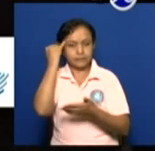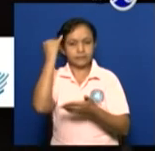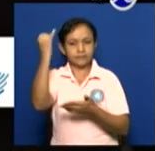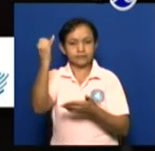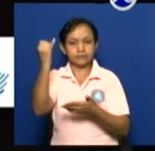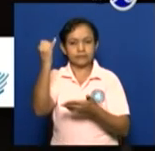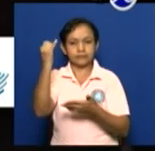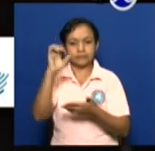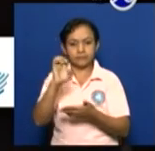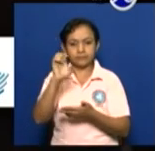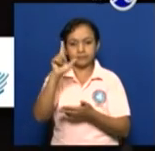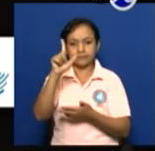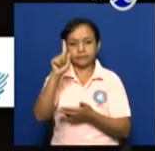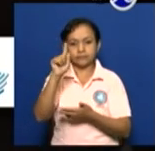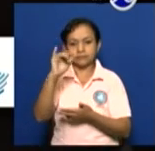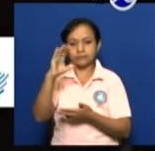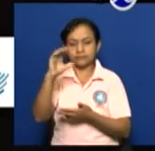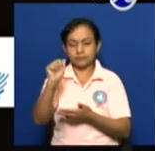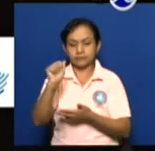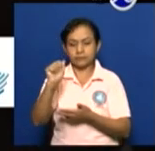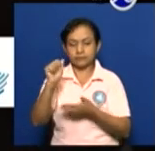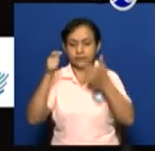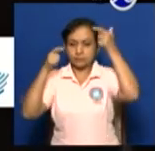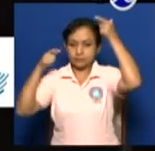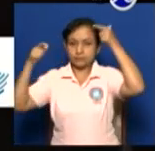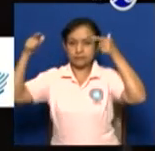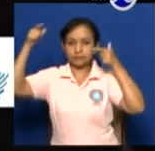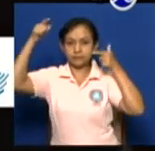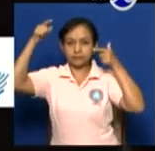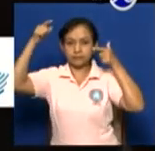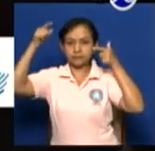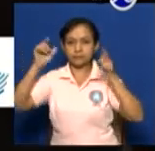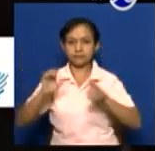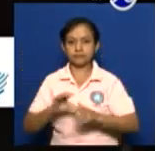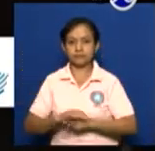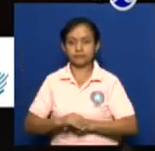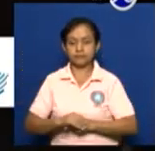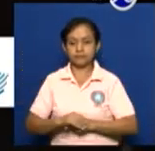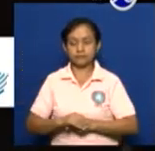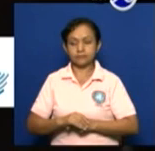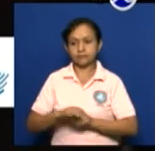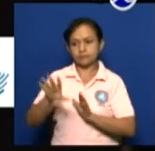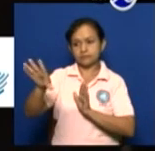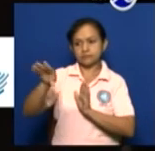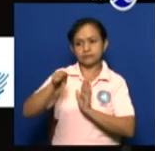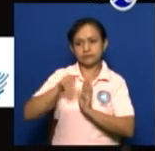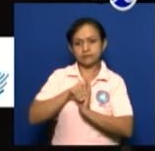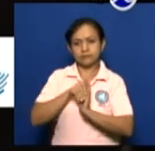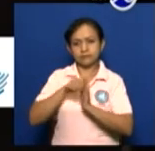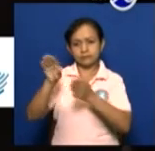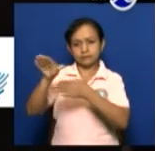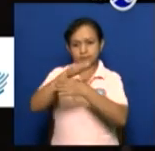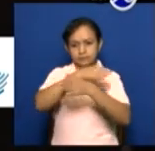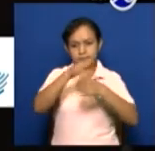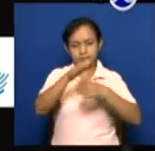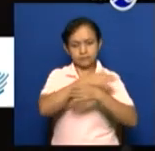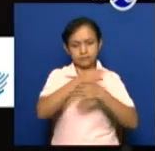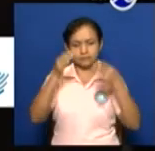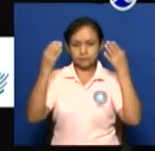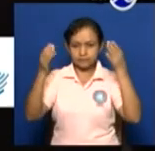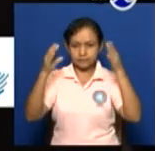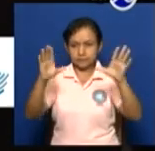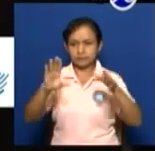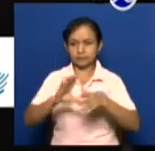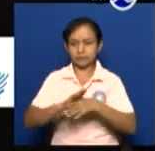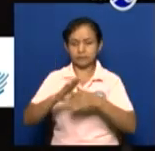y éticamente a Augusto C. Sandino. Su asimilación de las diversas doctrinas